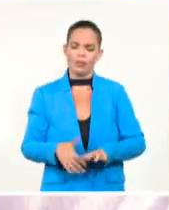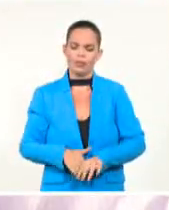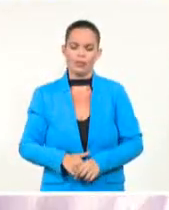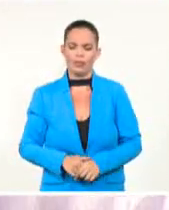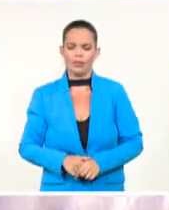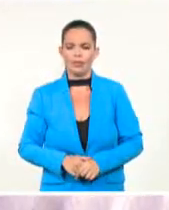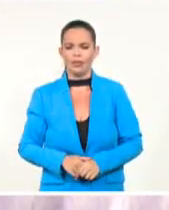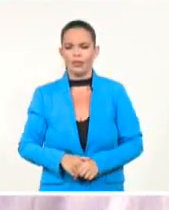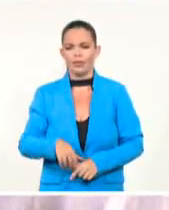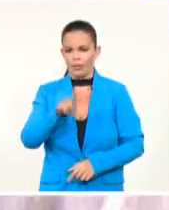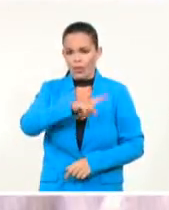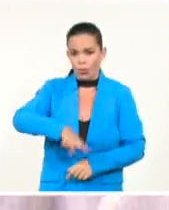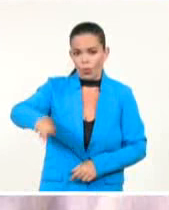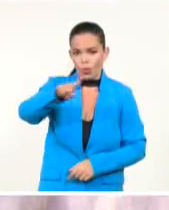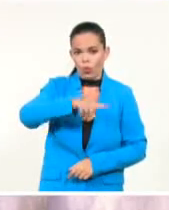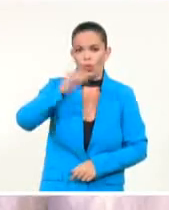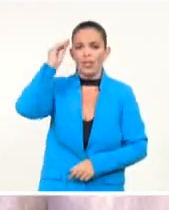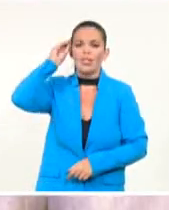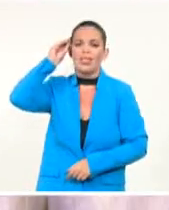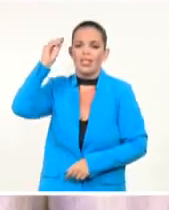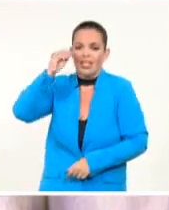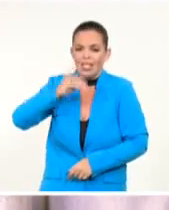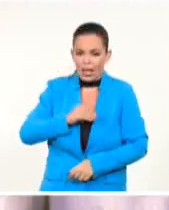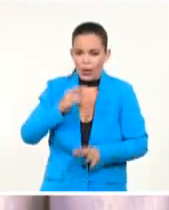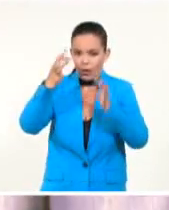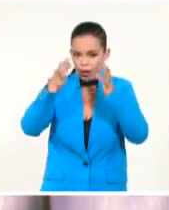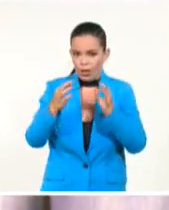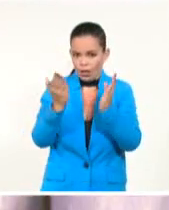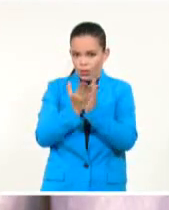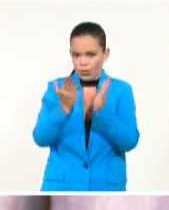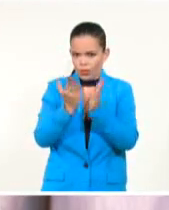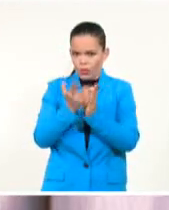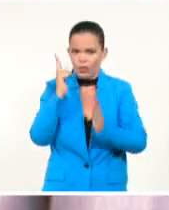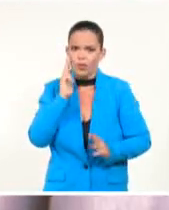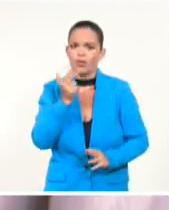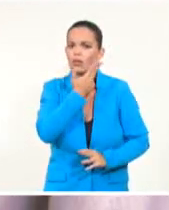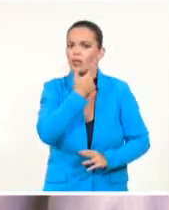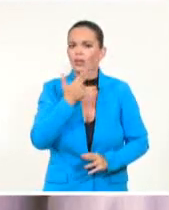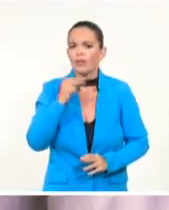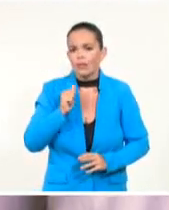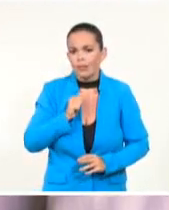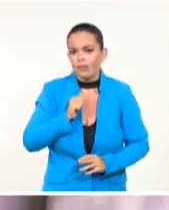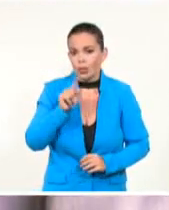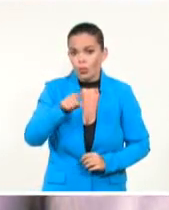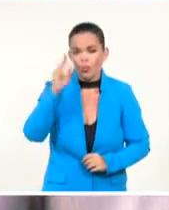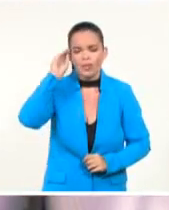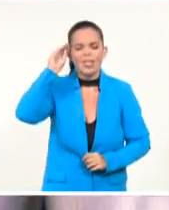que conocen y entienden al héroe y su pensamiento, es muy difícil que puedan ser